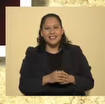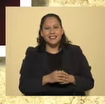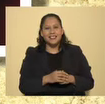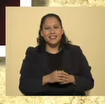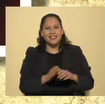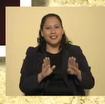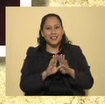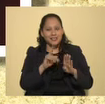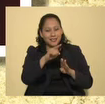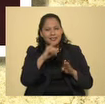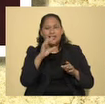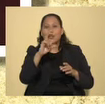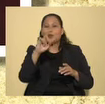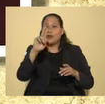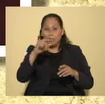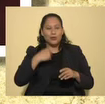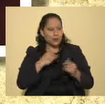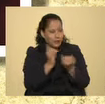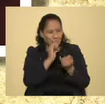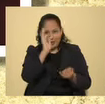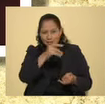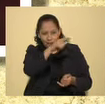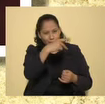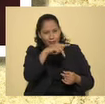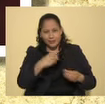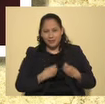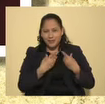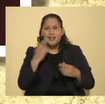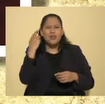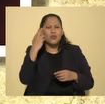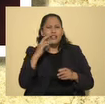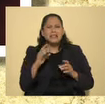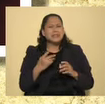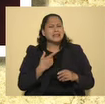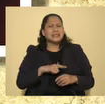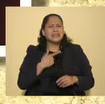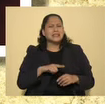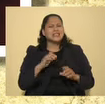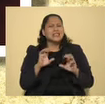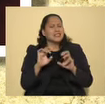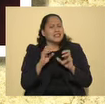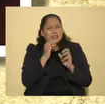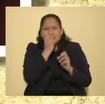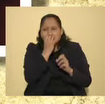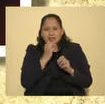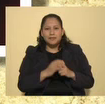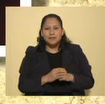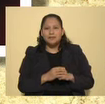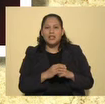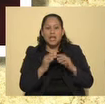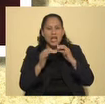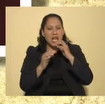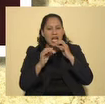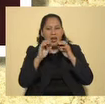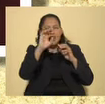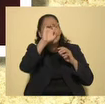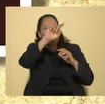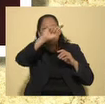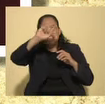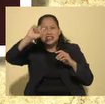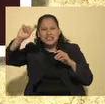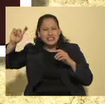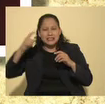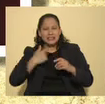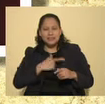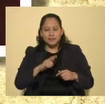Todo el crew acepta tu moción. Okay. ¿Qué ruido te produce ñáñaras? Las uñas contra un pizarrón.